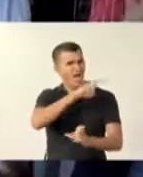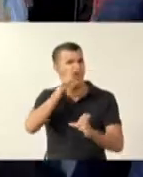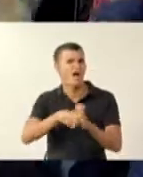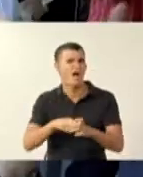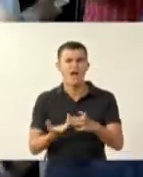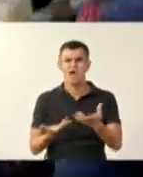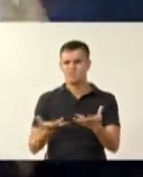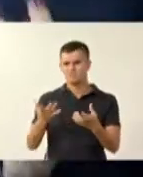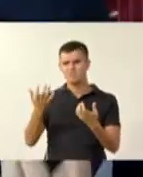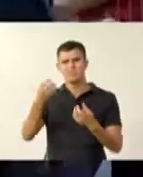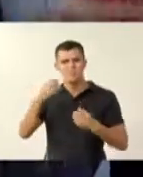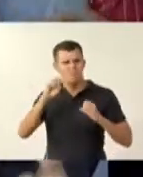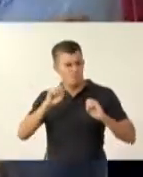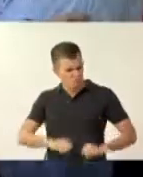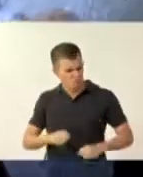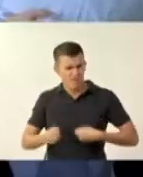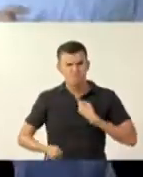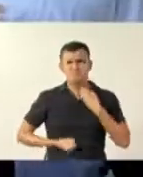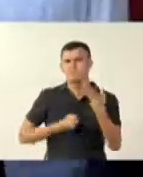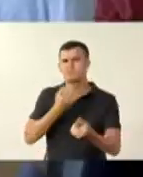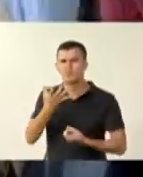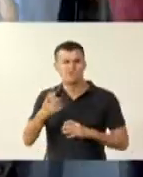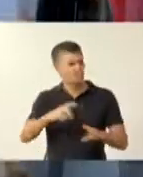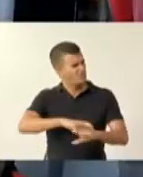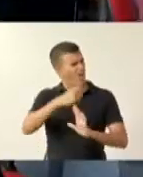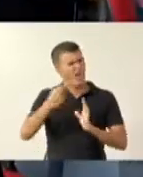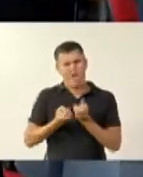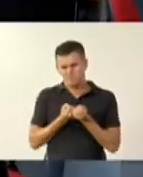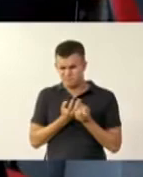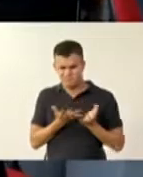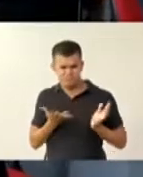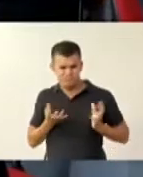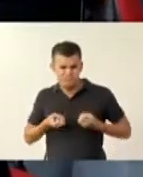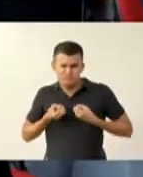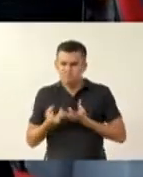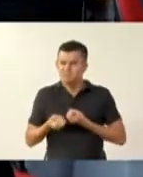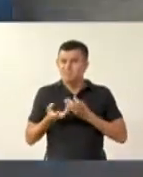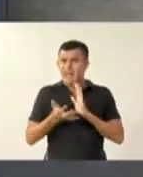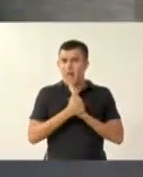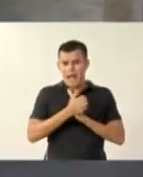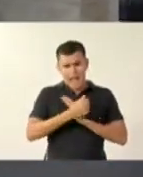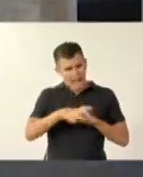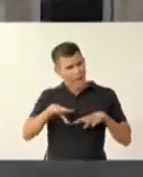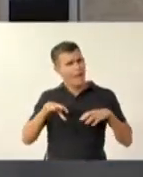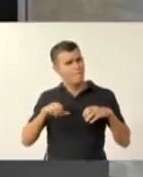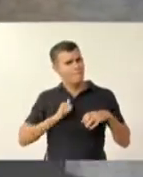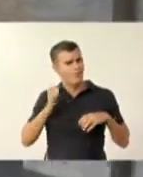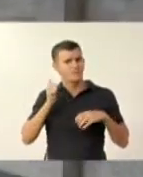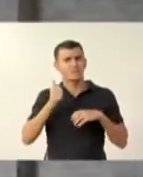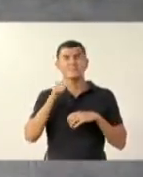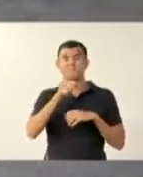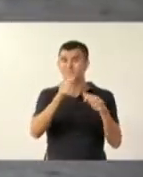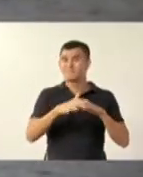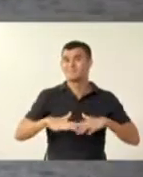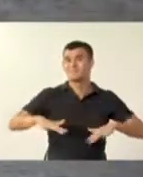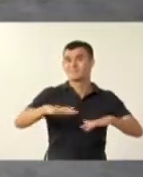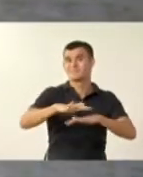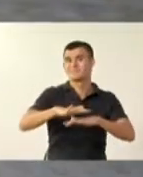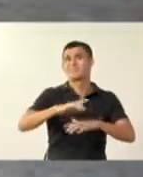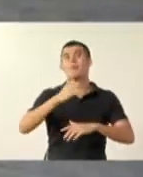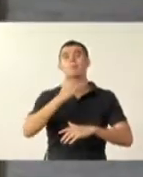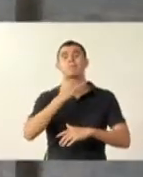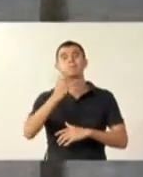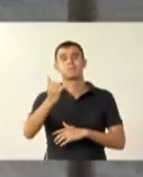y van a poder producir todo lo que está dentro de sus capacidades. Este nuevo espacio cuenta con la sala